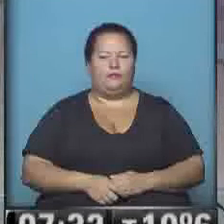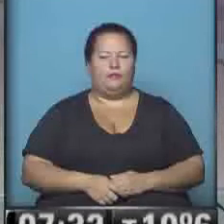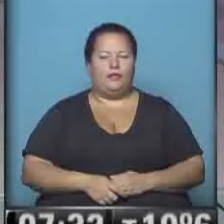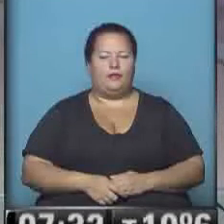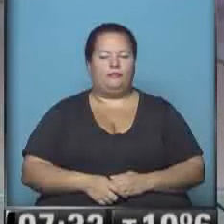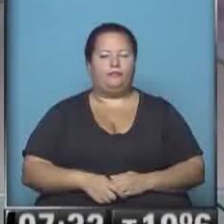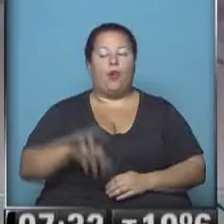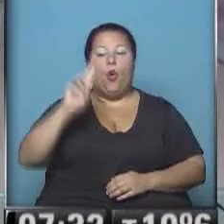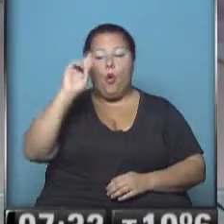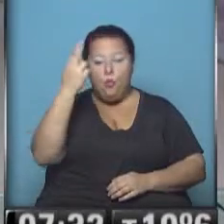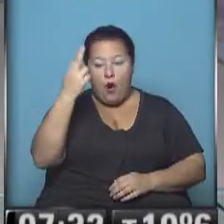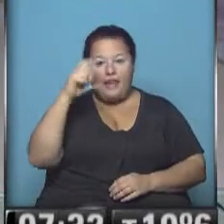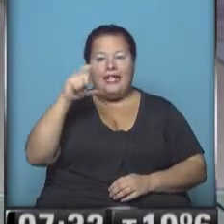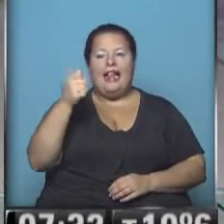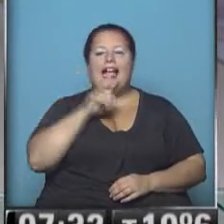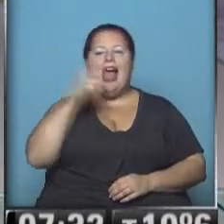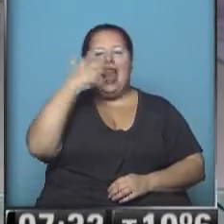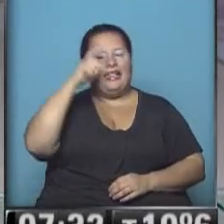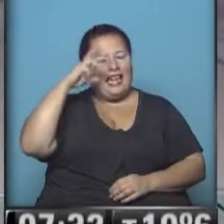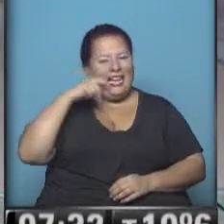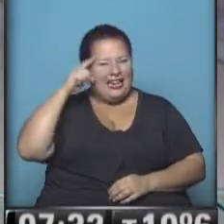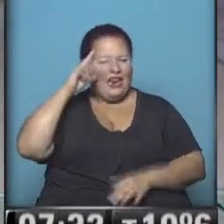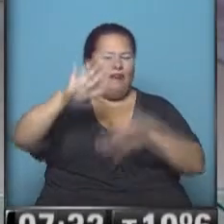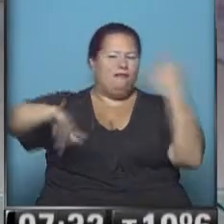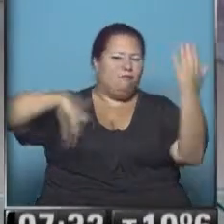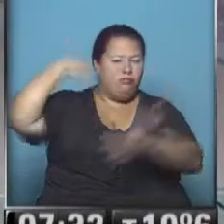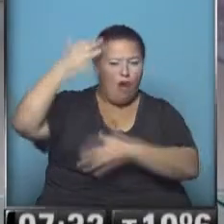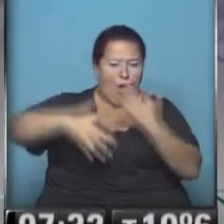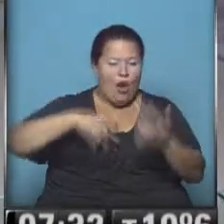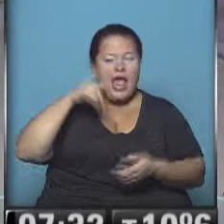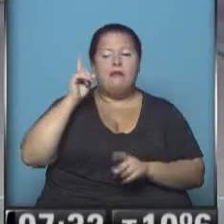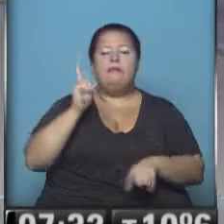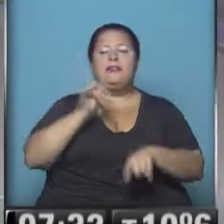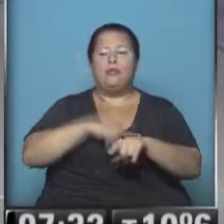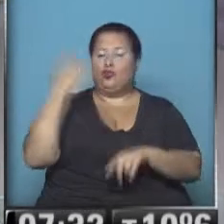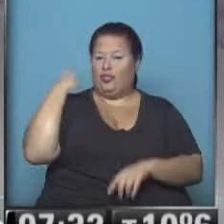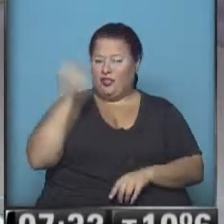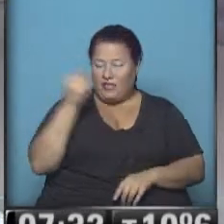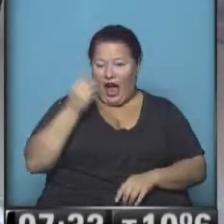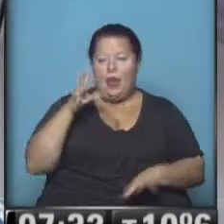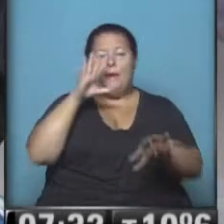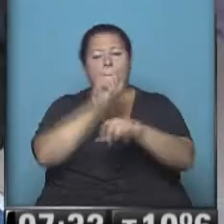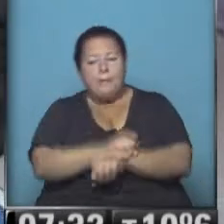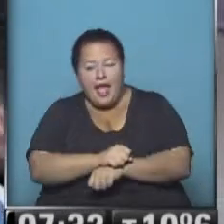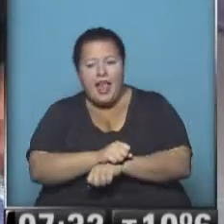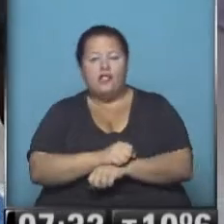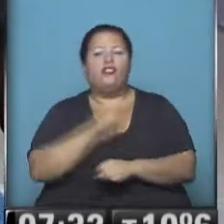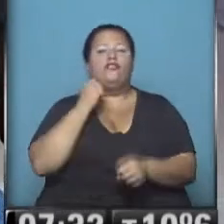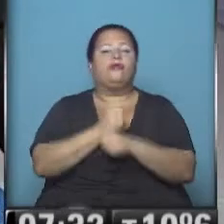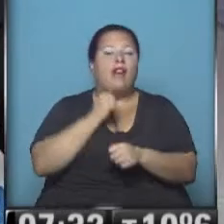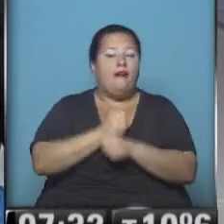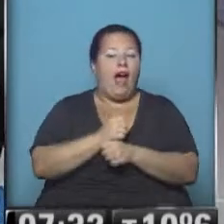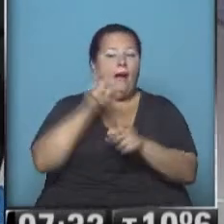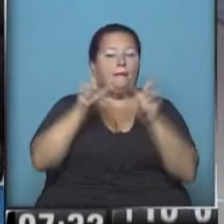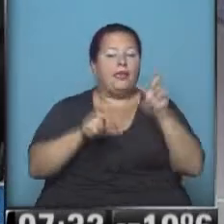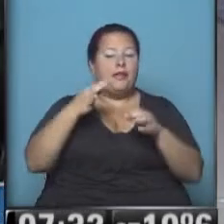la muerte de catherine a los hechos de violencia que se registraron durante el sábado los detenidos el trabajo de nuestros